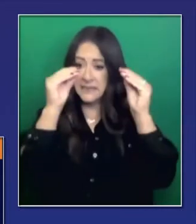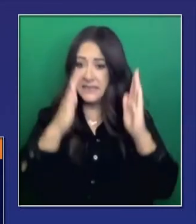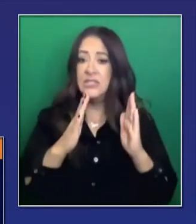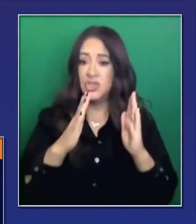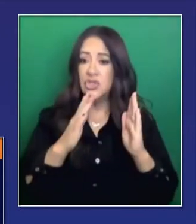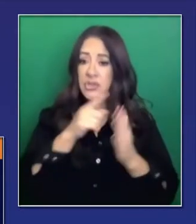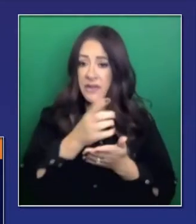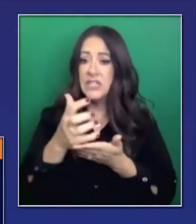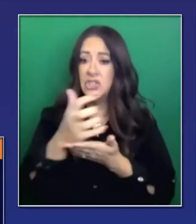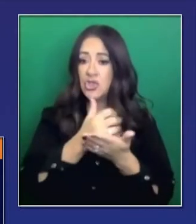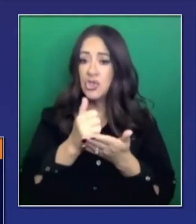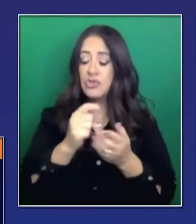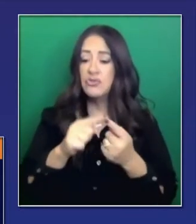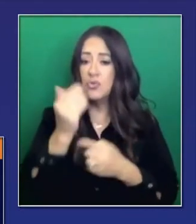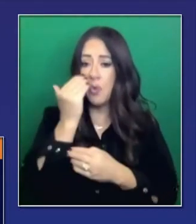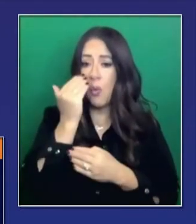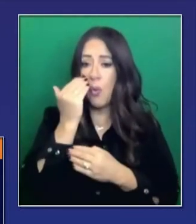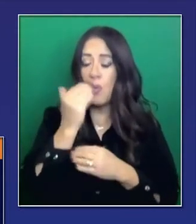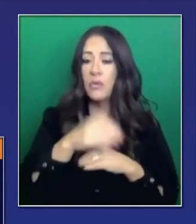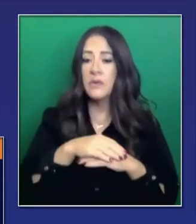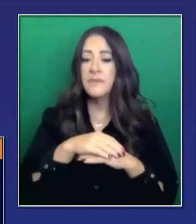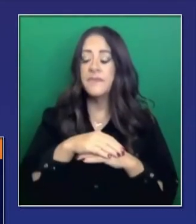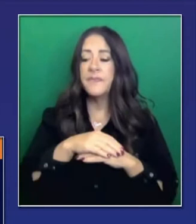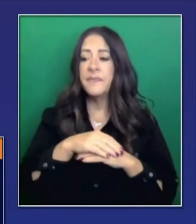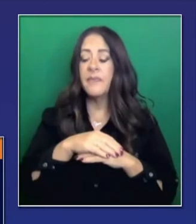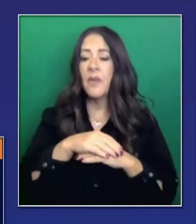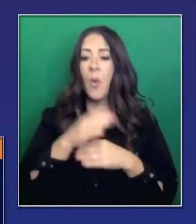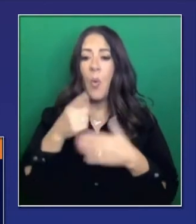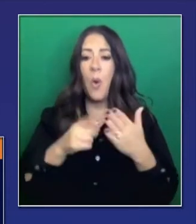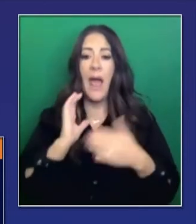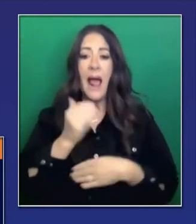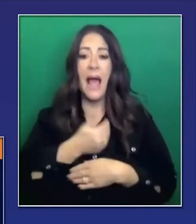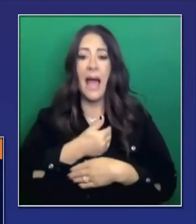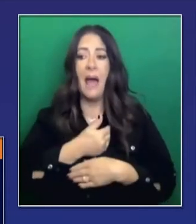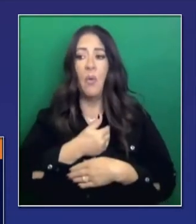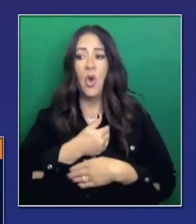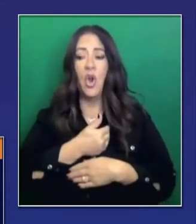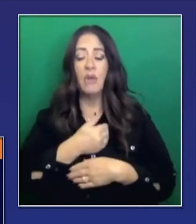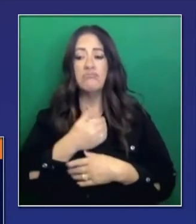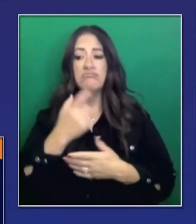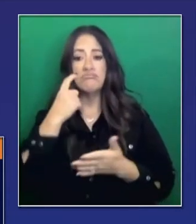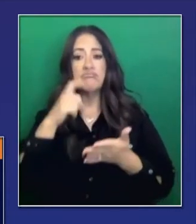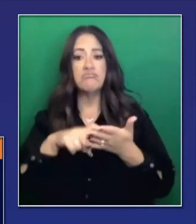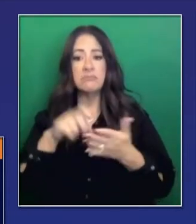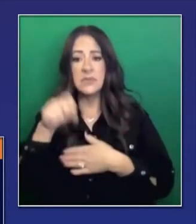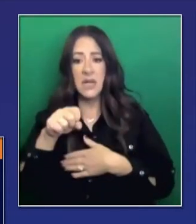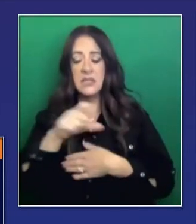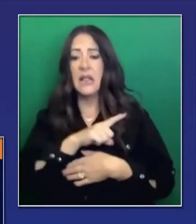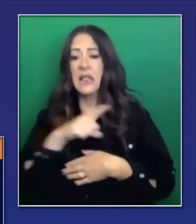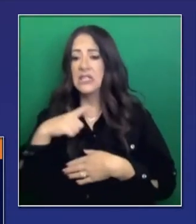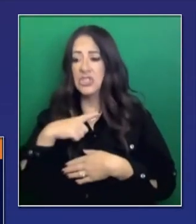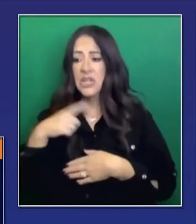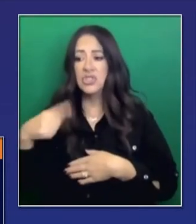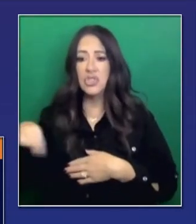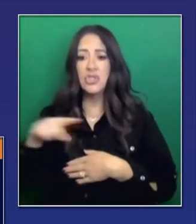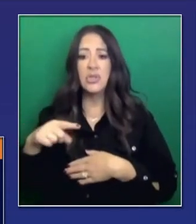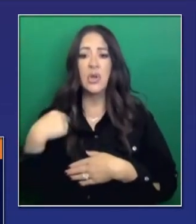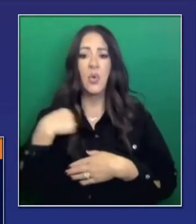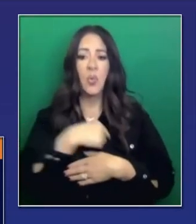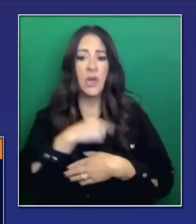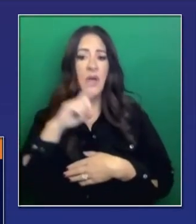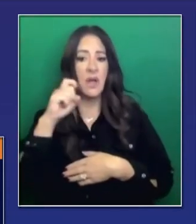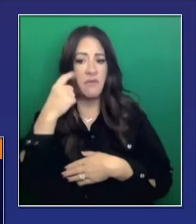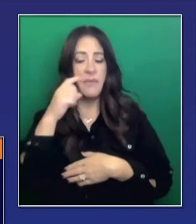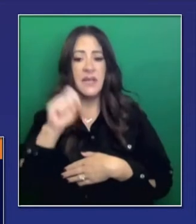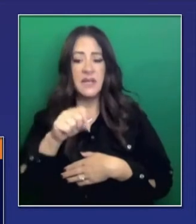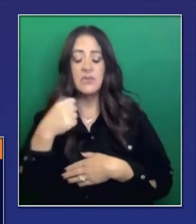oír esto. La posición de la legislatura y la rama ejecutiva. Que